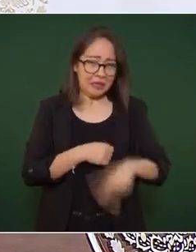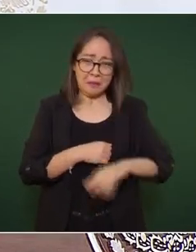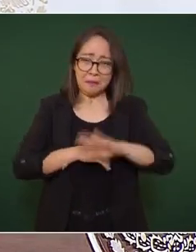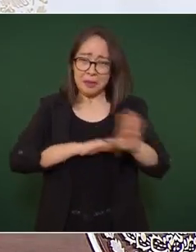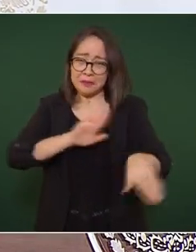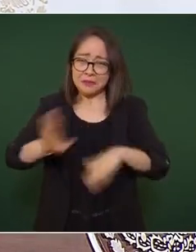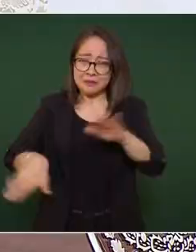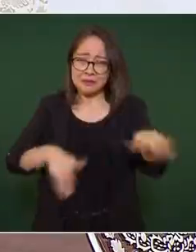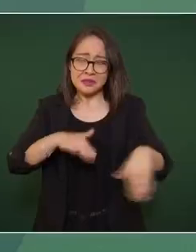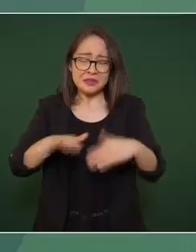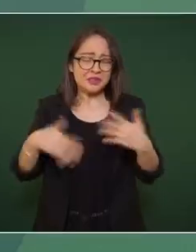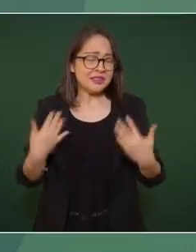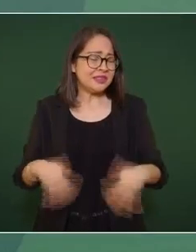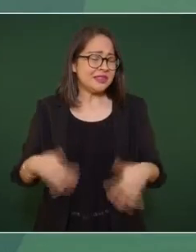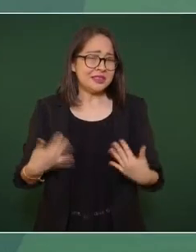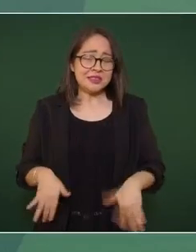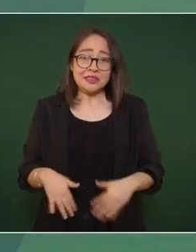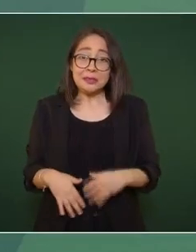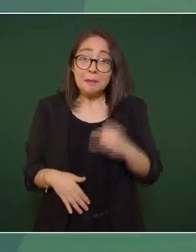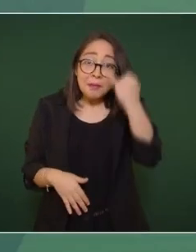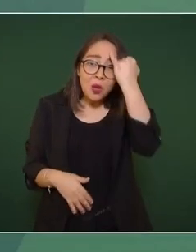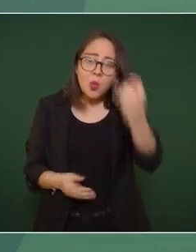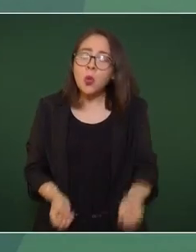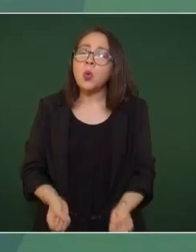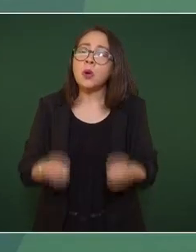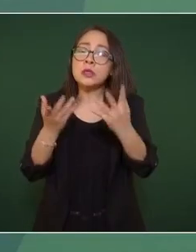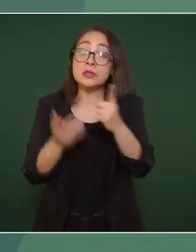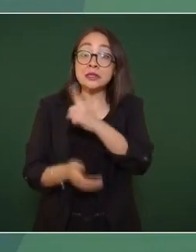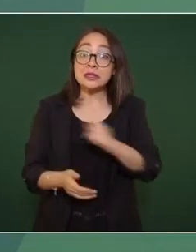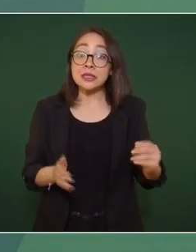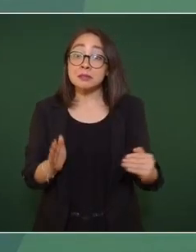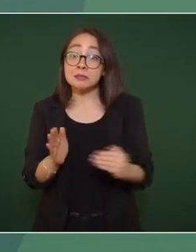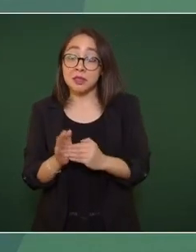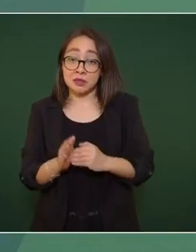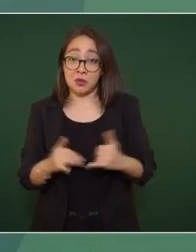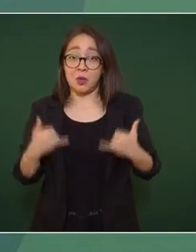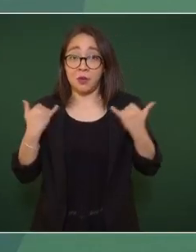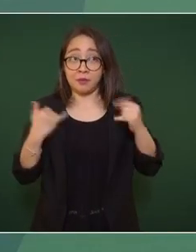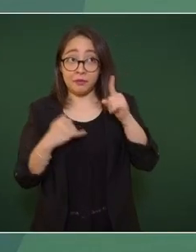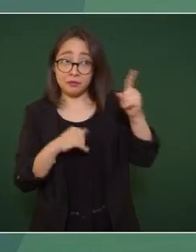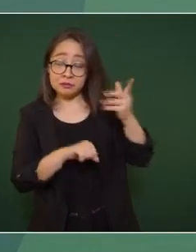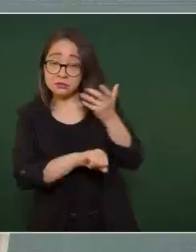lamentablemente, tristemente, 100,000 jóvenes en Estados Unidos